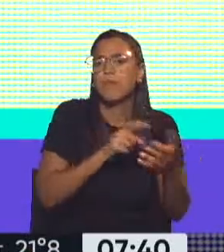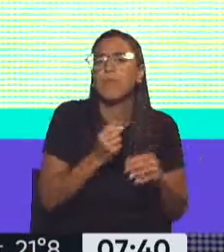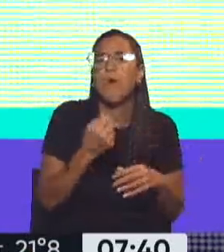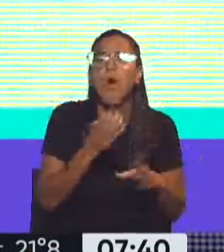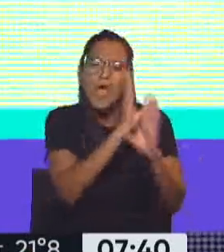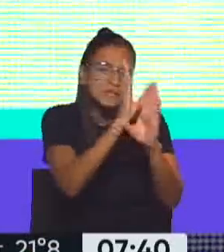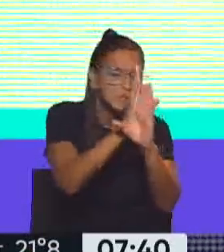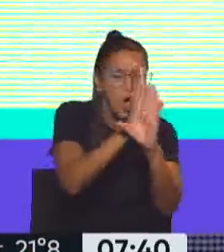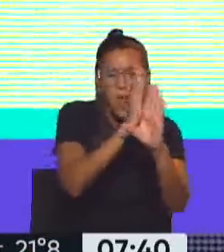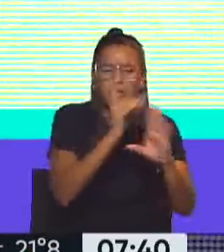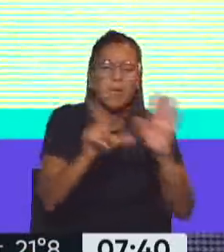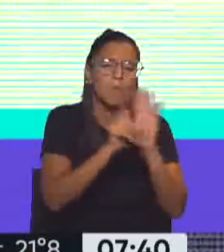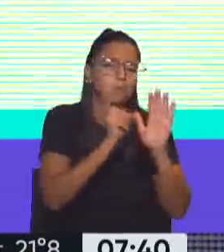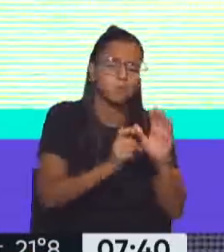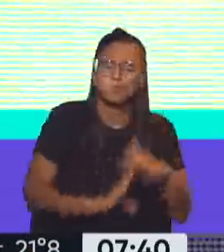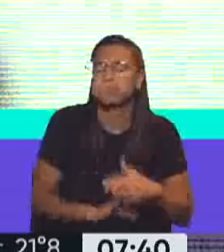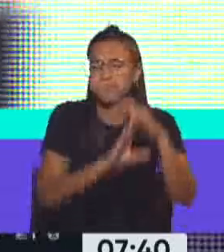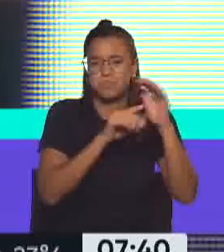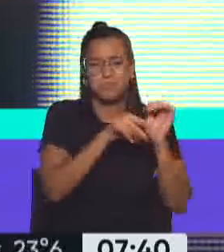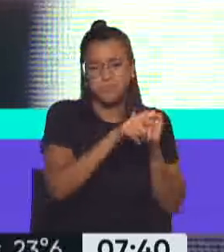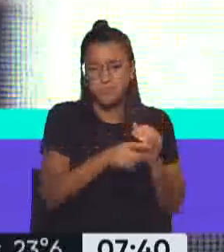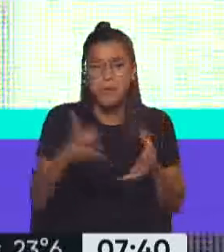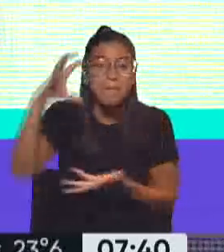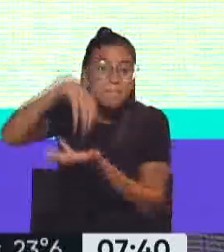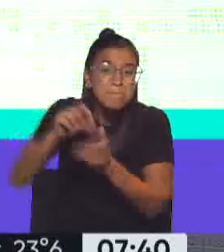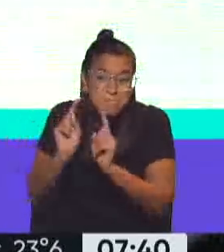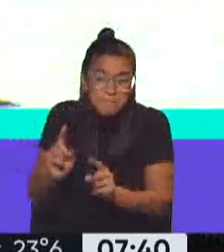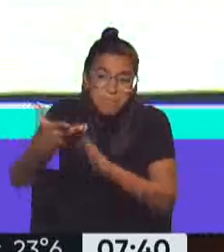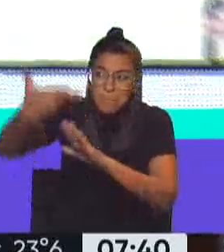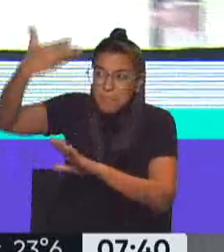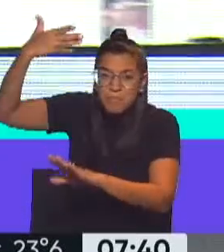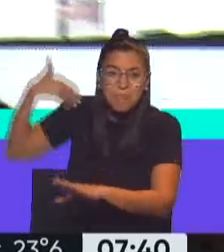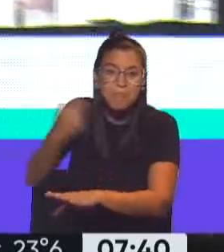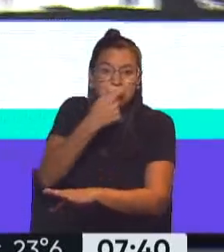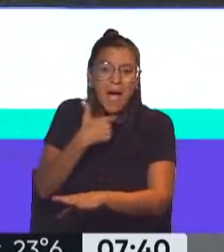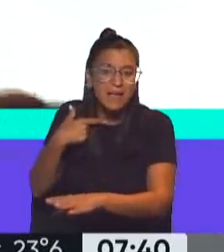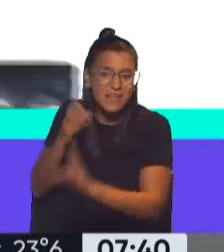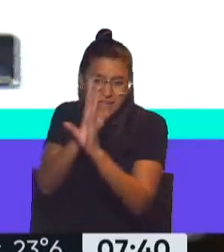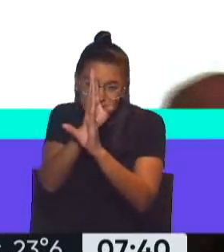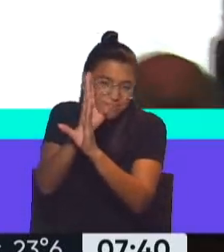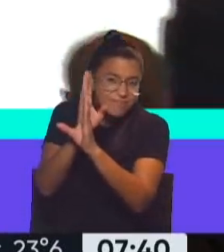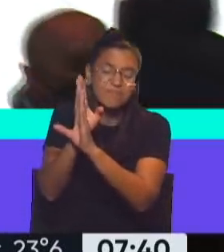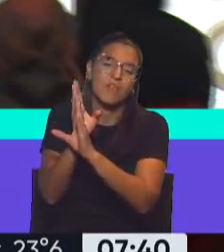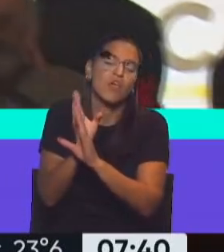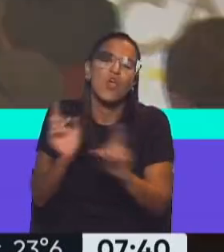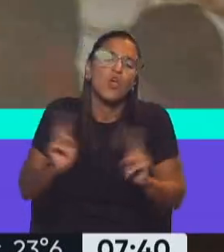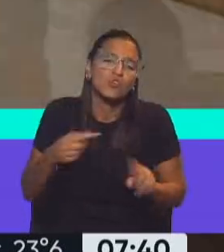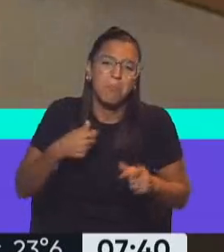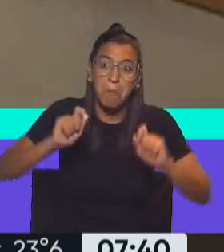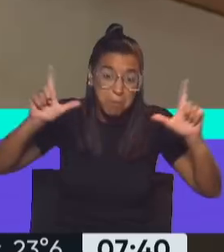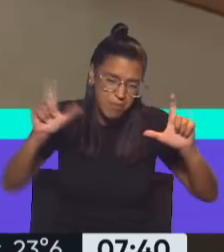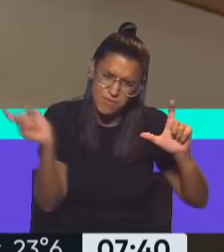espionaje ilegal, desde Delfino Palacios que viene espiando. Macri, o sea, no nos asombre